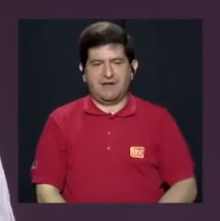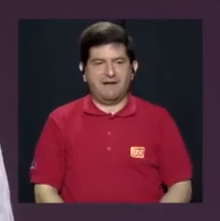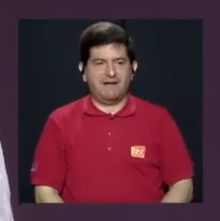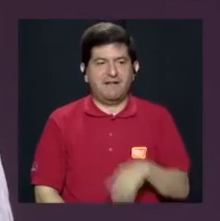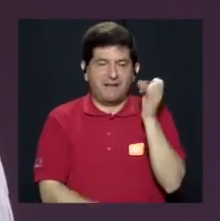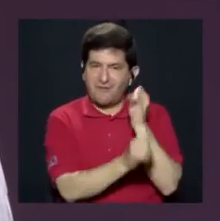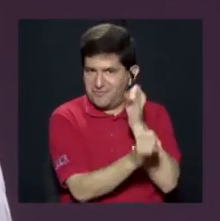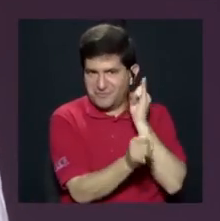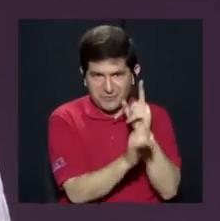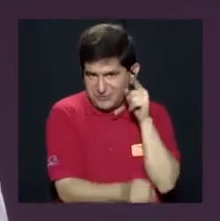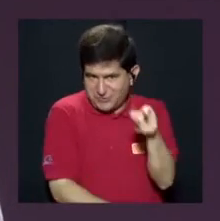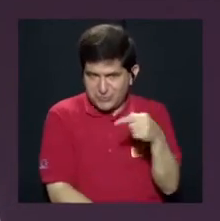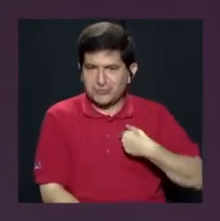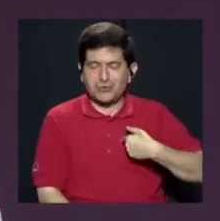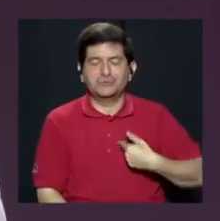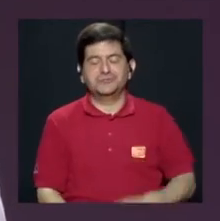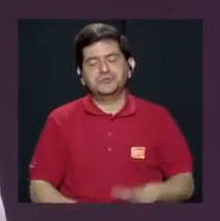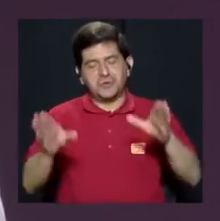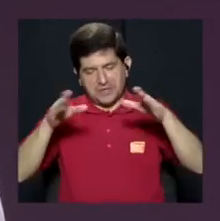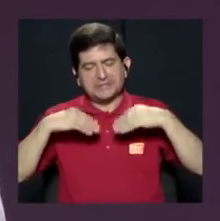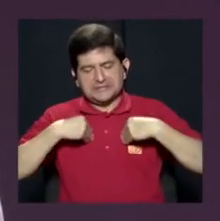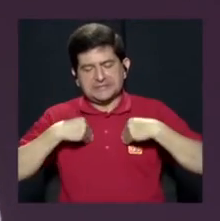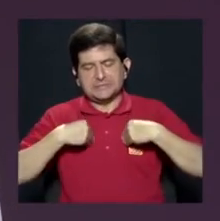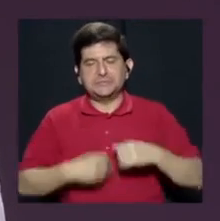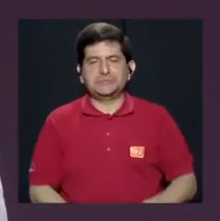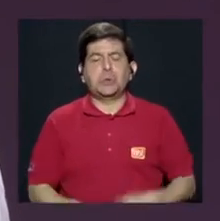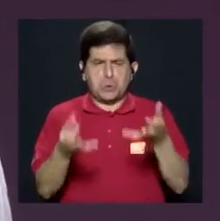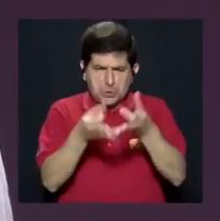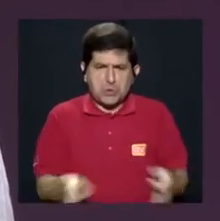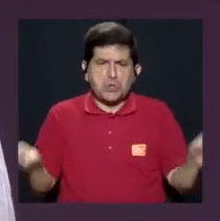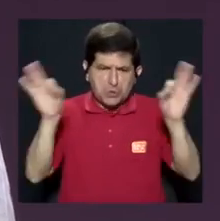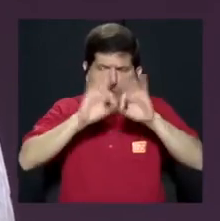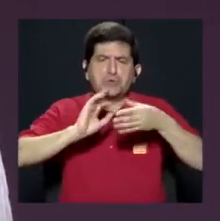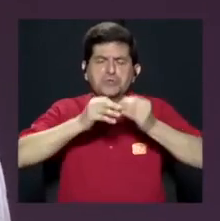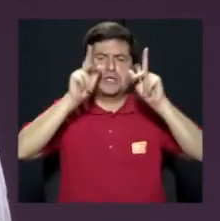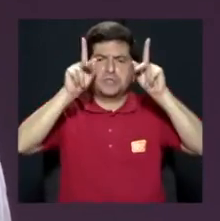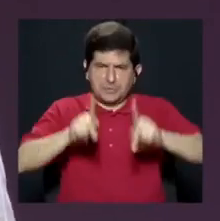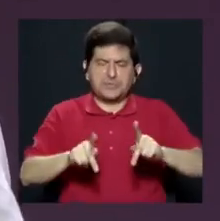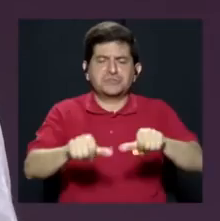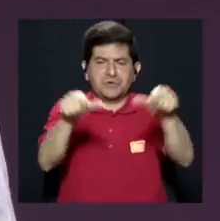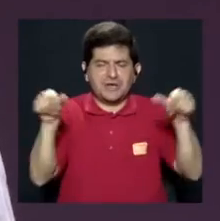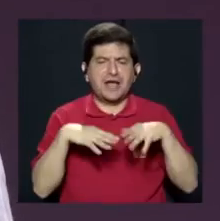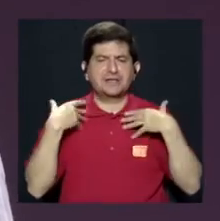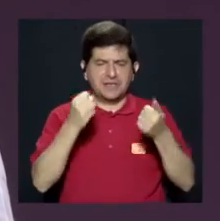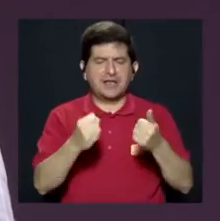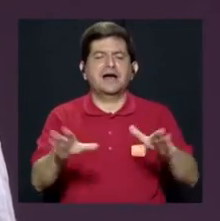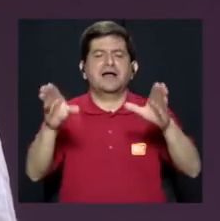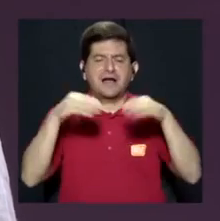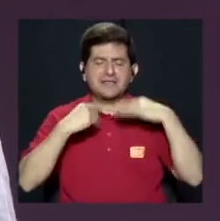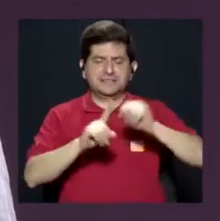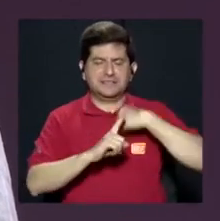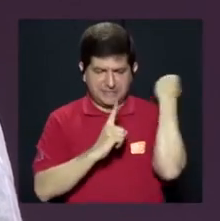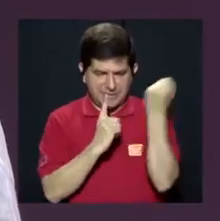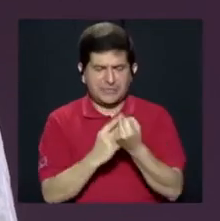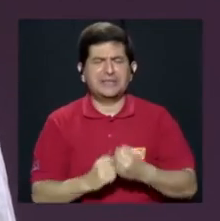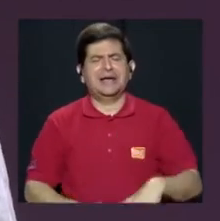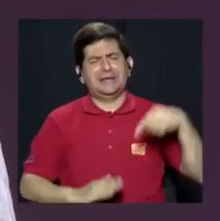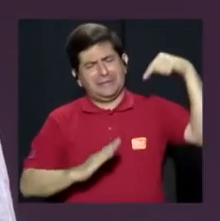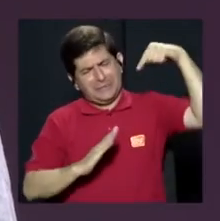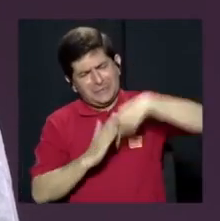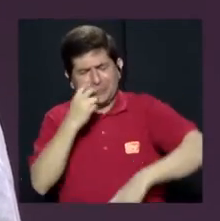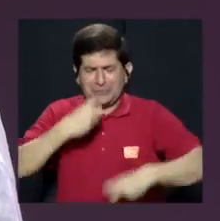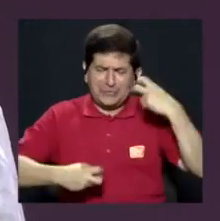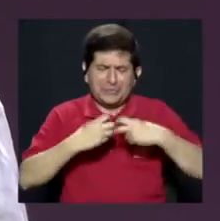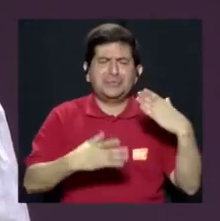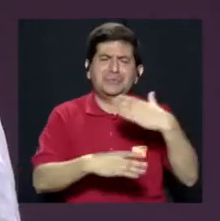términos institucionales, yo reconozco que hay una importante cantidad de personal de salud que reconoce que esta situación es grave, que hay que hacer